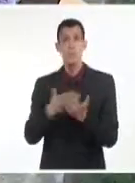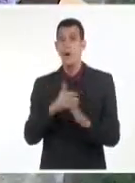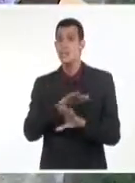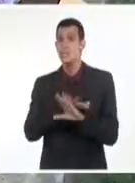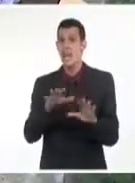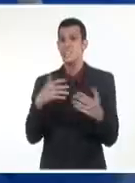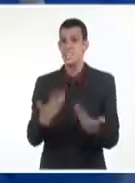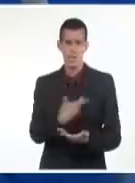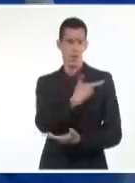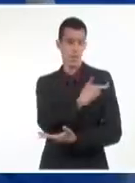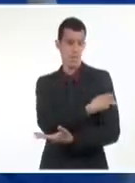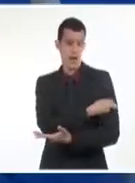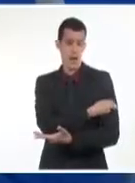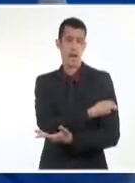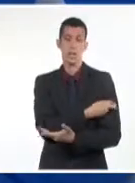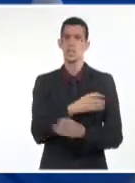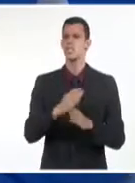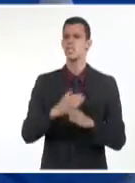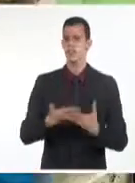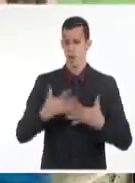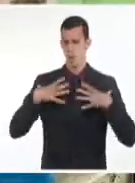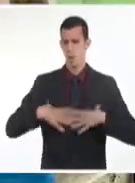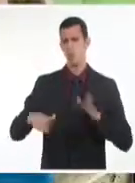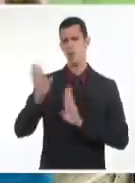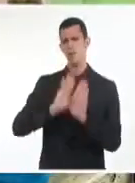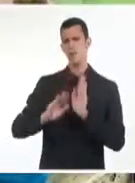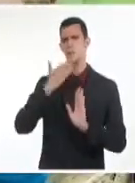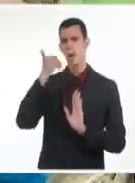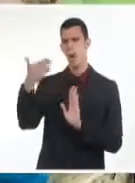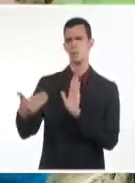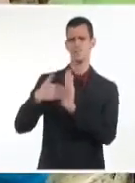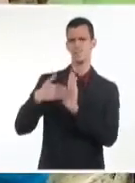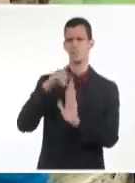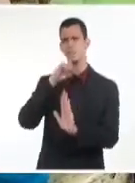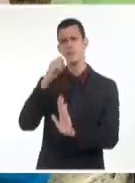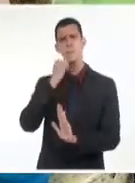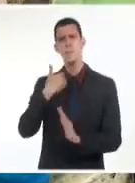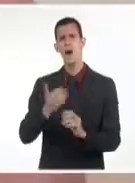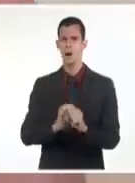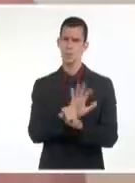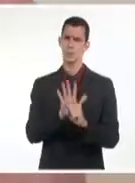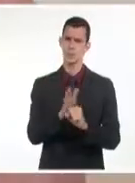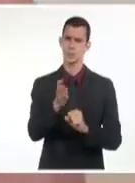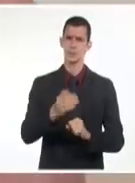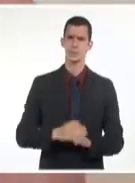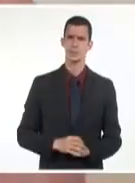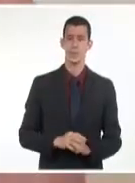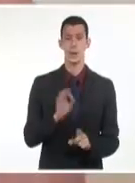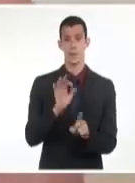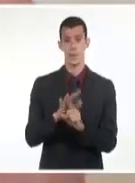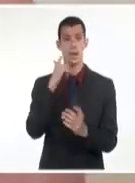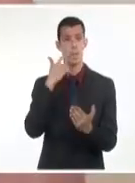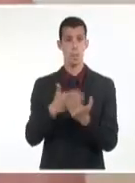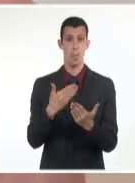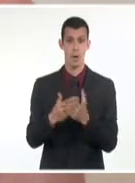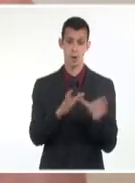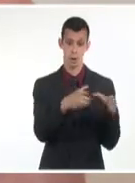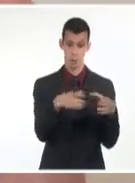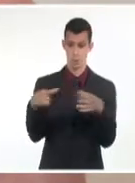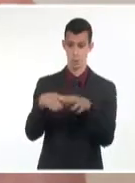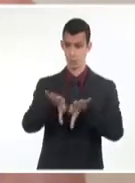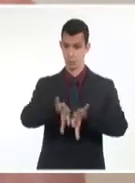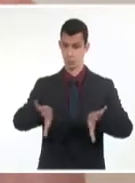25 voluntarios, sin placebo, con un diseño de dos grupos. Se realizará en dos